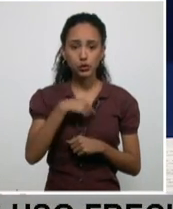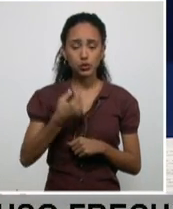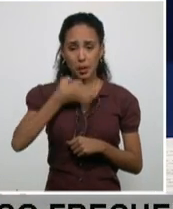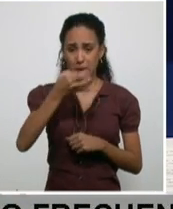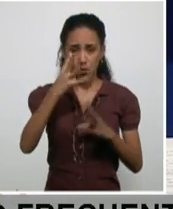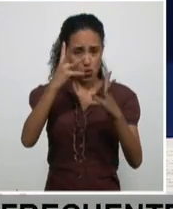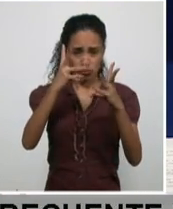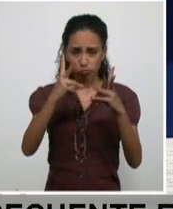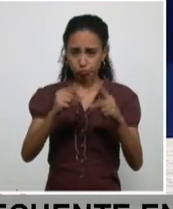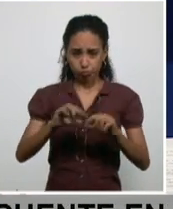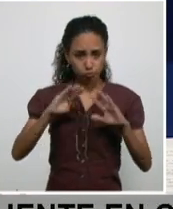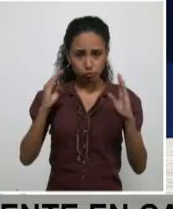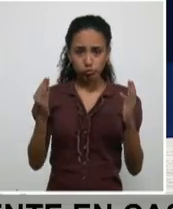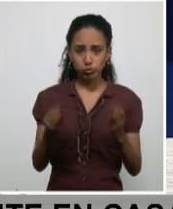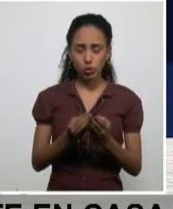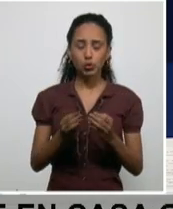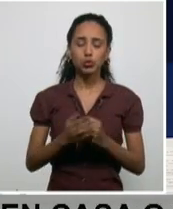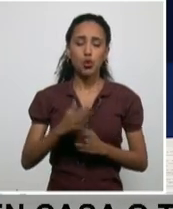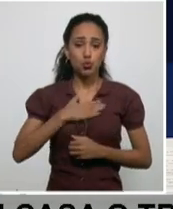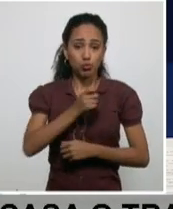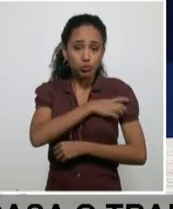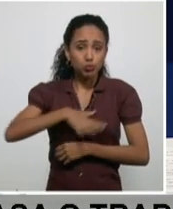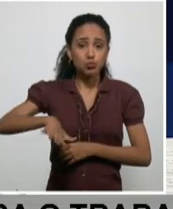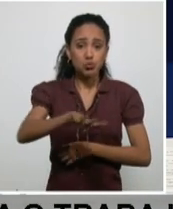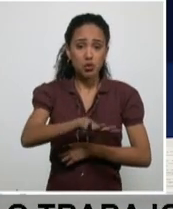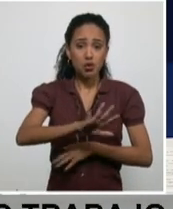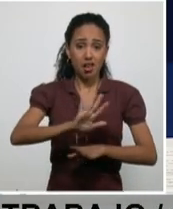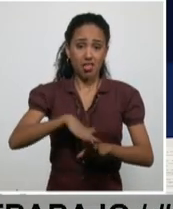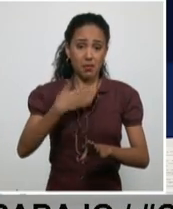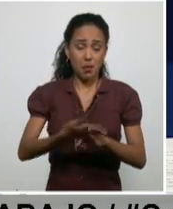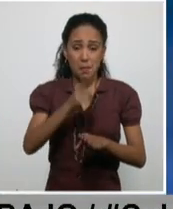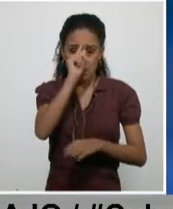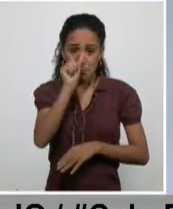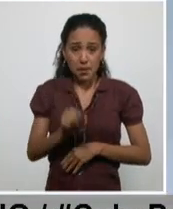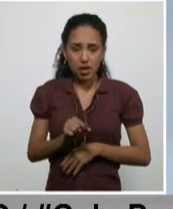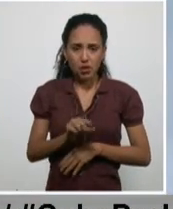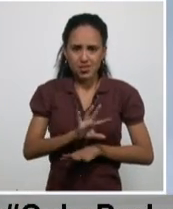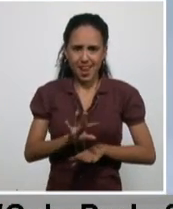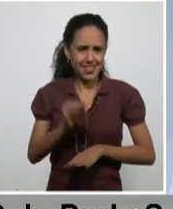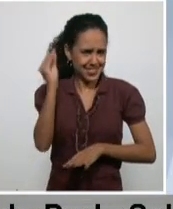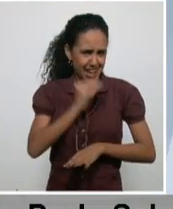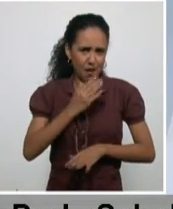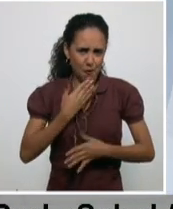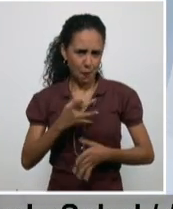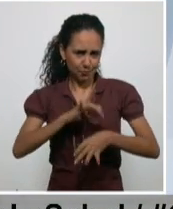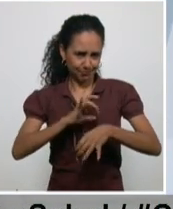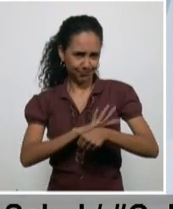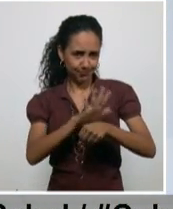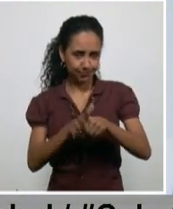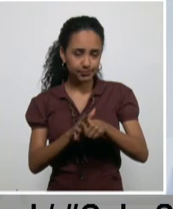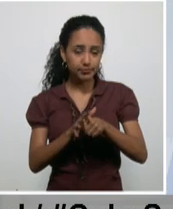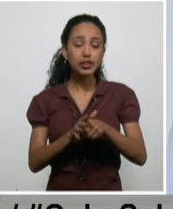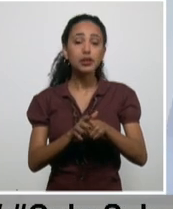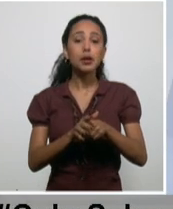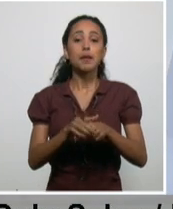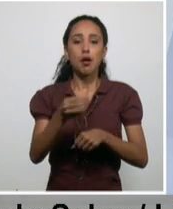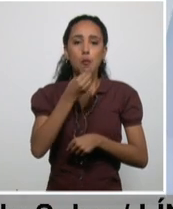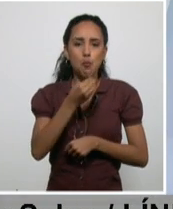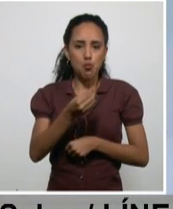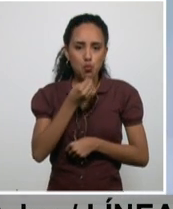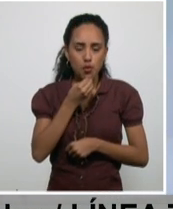absolutos, y como nuestra población ya, además de médicos, es casi epidemióloga, pues para que nos pueda